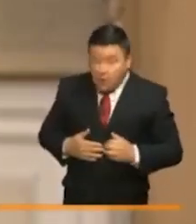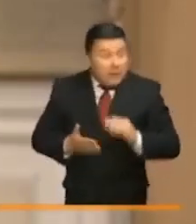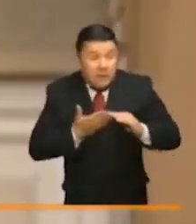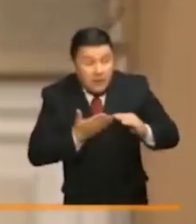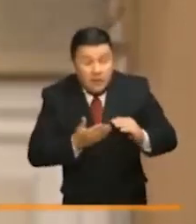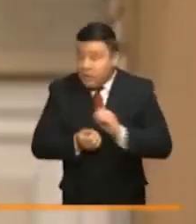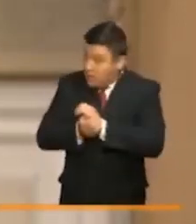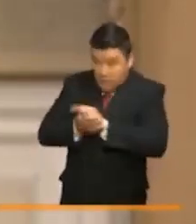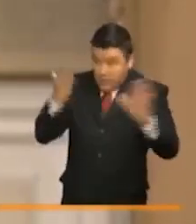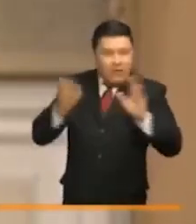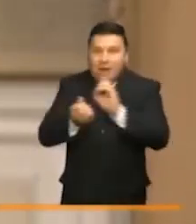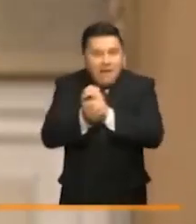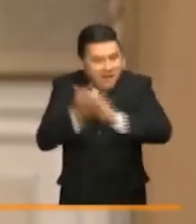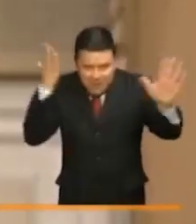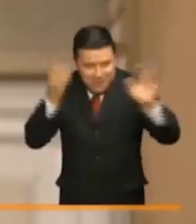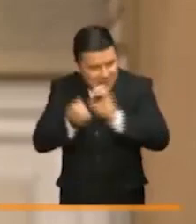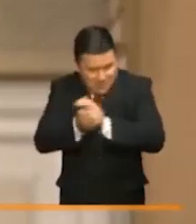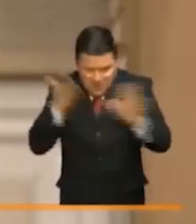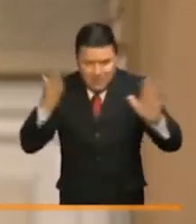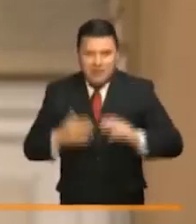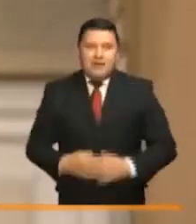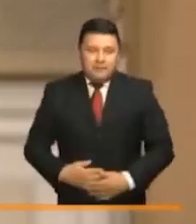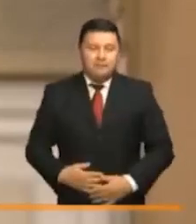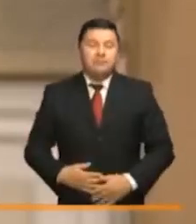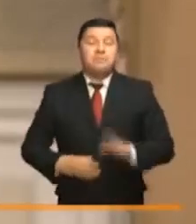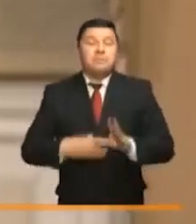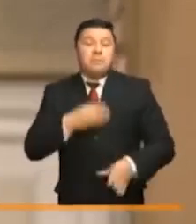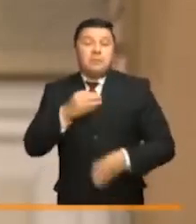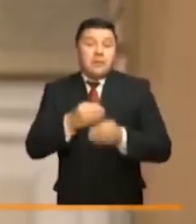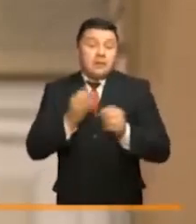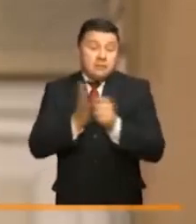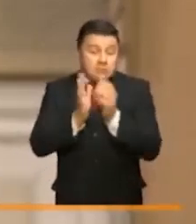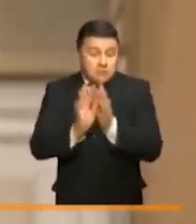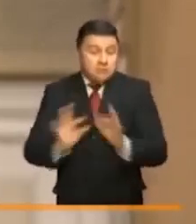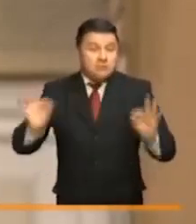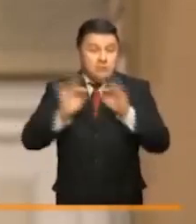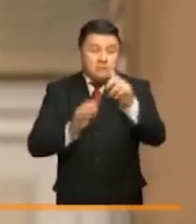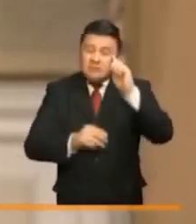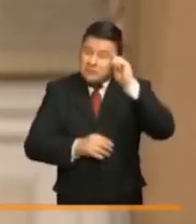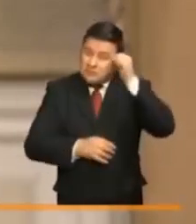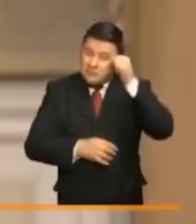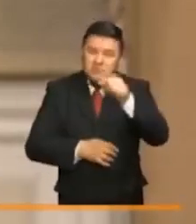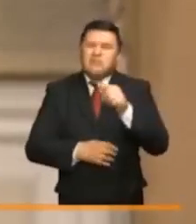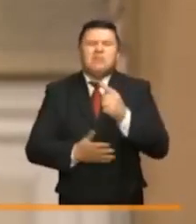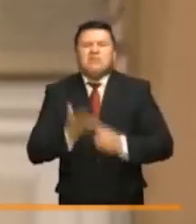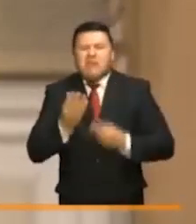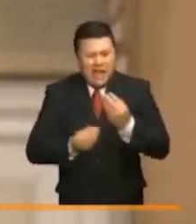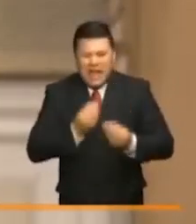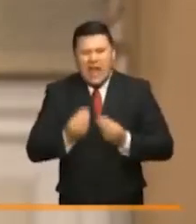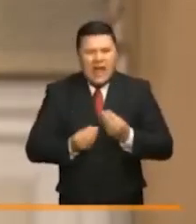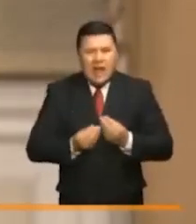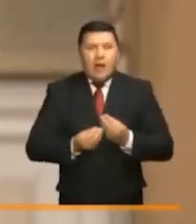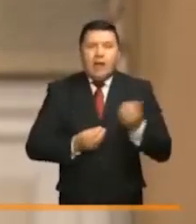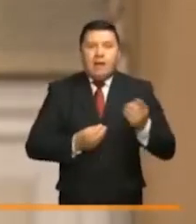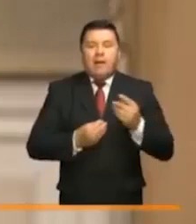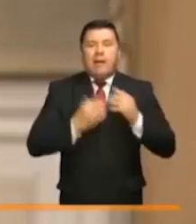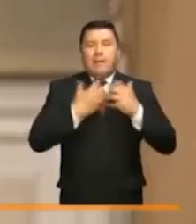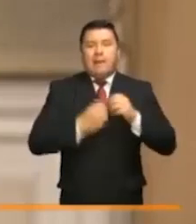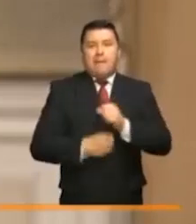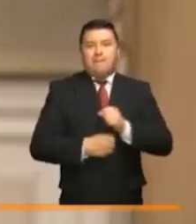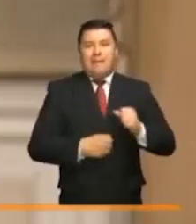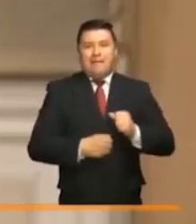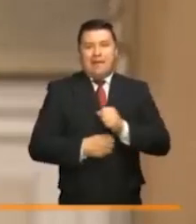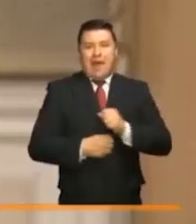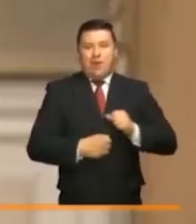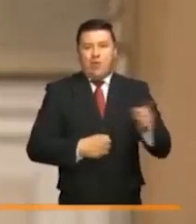¿Perdón? Gratuitamente. Gratuitamente, sí, señor. Ahora, adicionalmente, es muy importante recordar que esto lo hacemos con el sector privado, y ahí hay